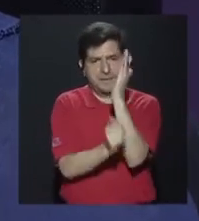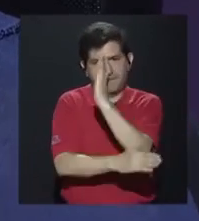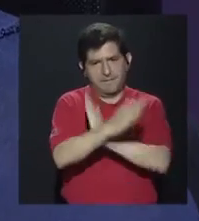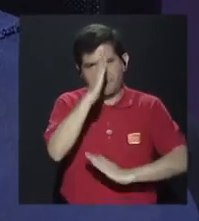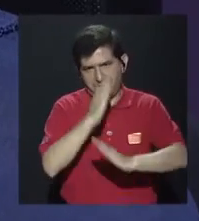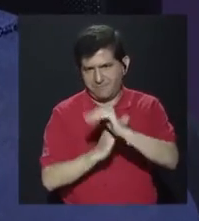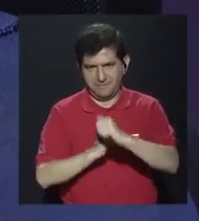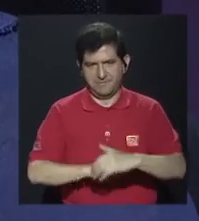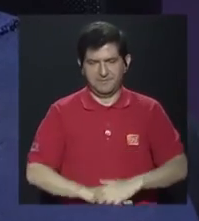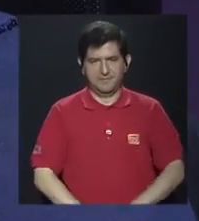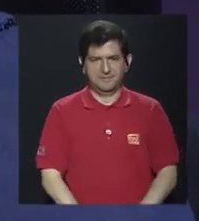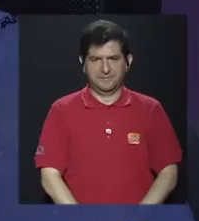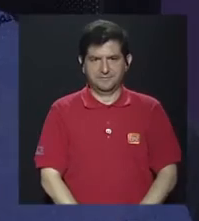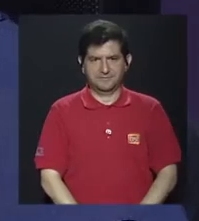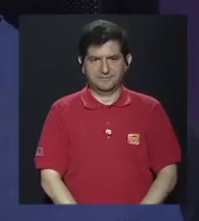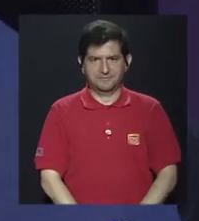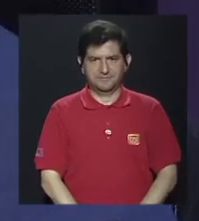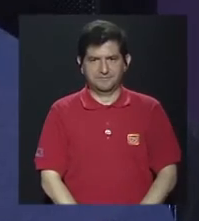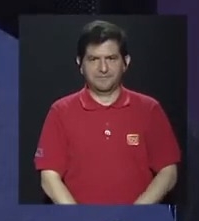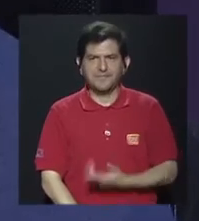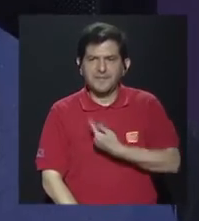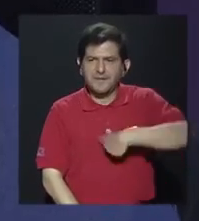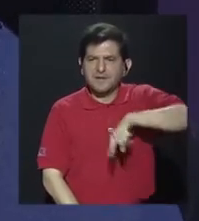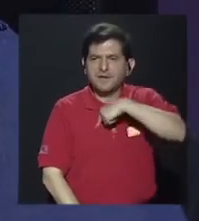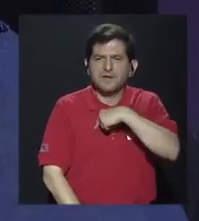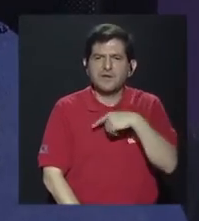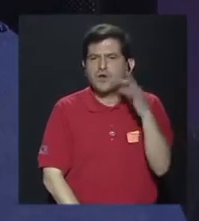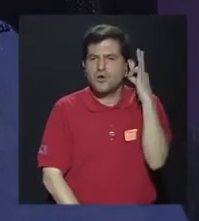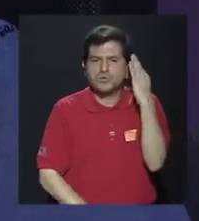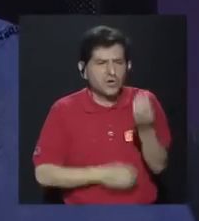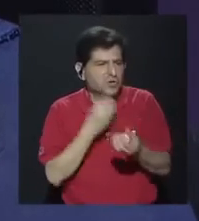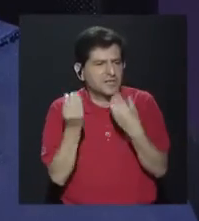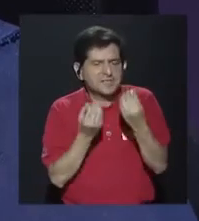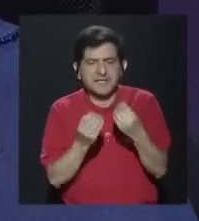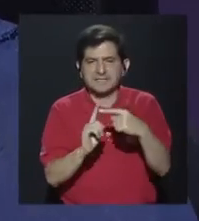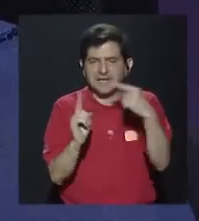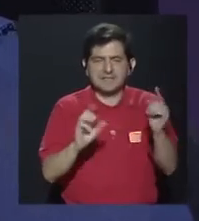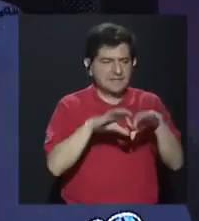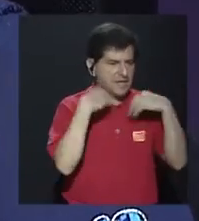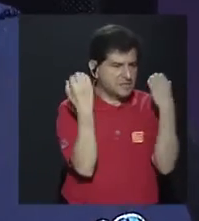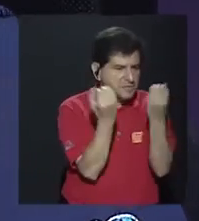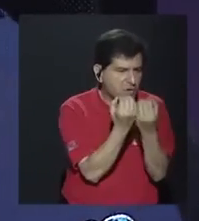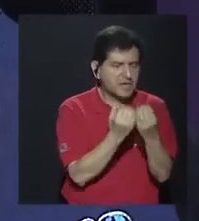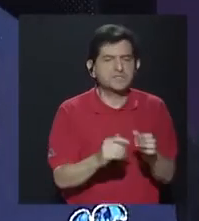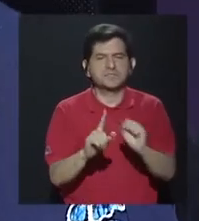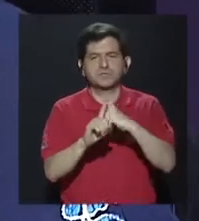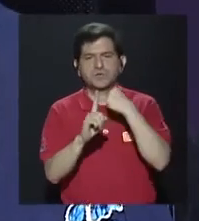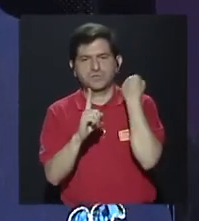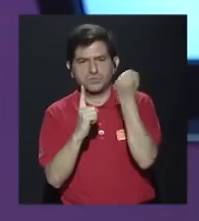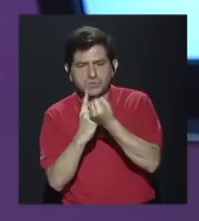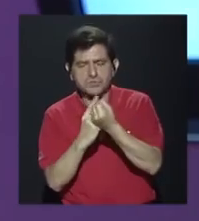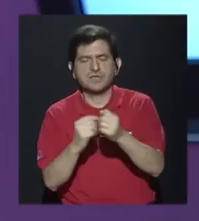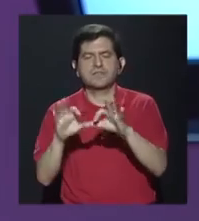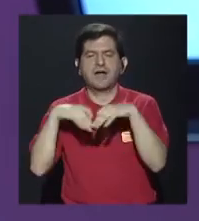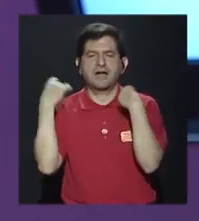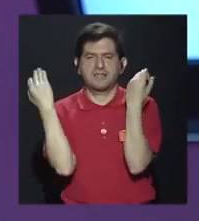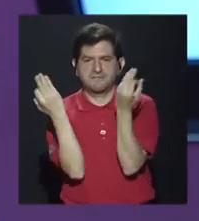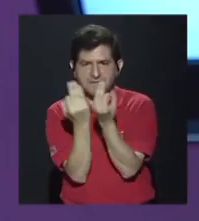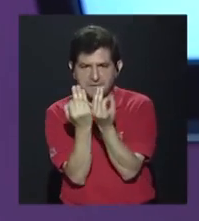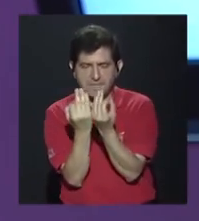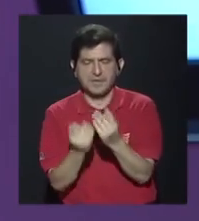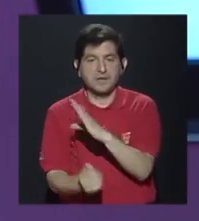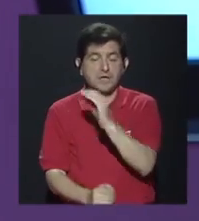Entonces, ¿qué podemos hacer desde las organizaciones, desde la sociedad, desde las familias, desde